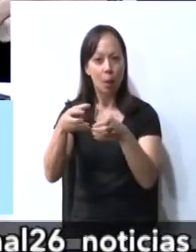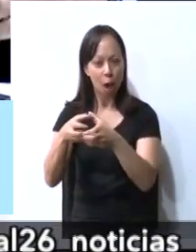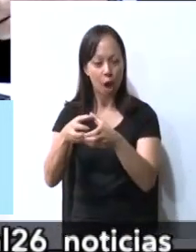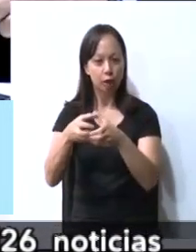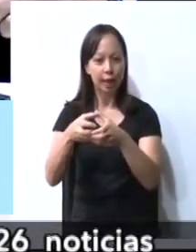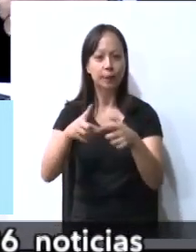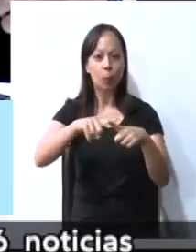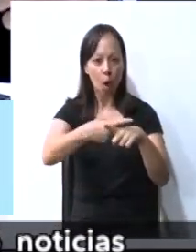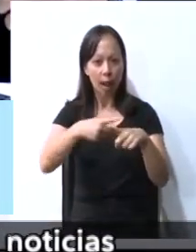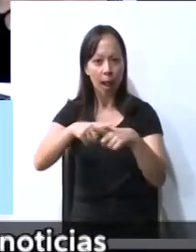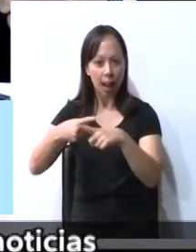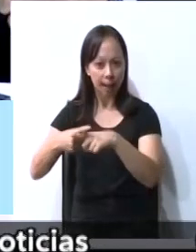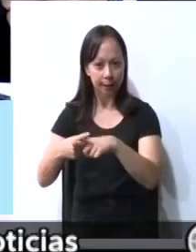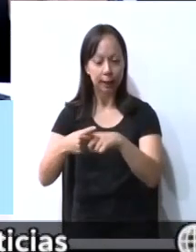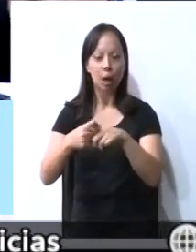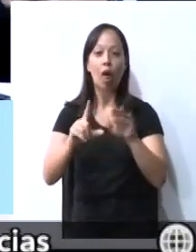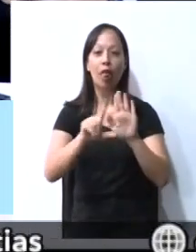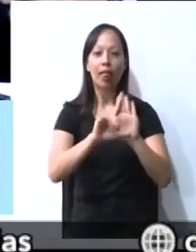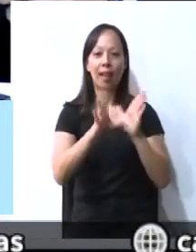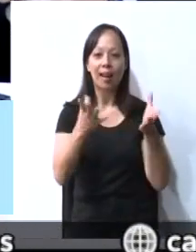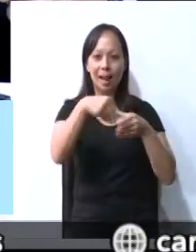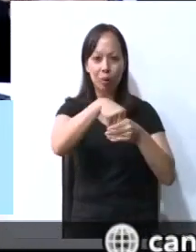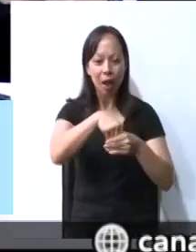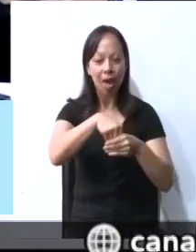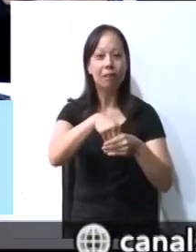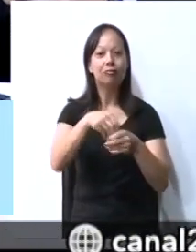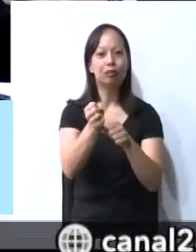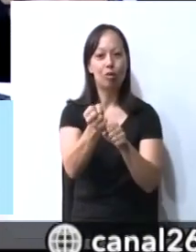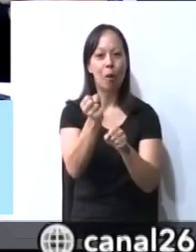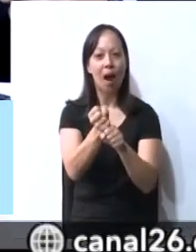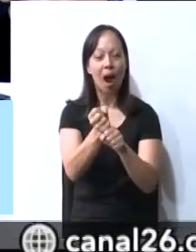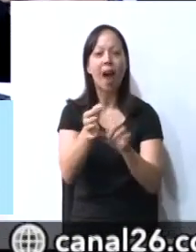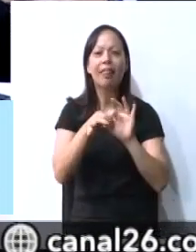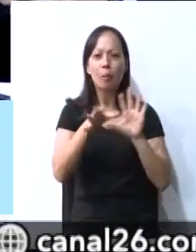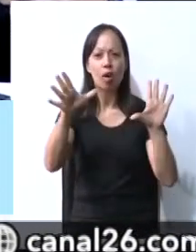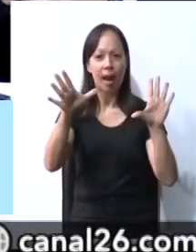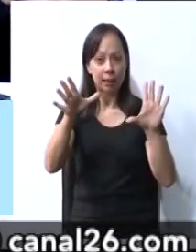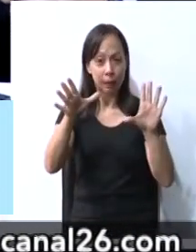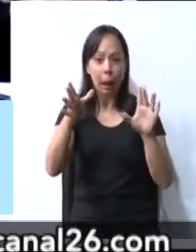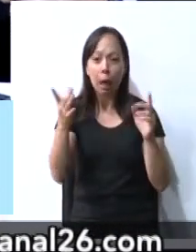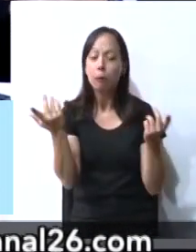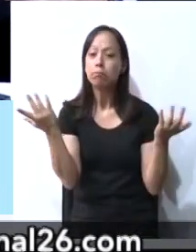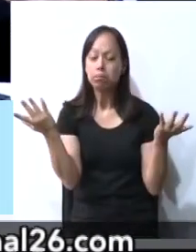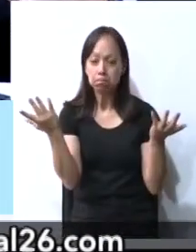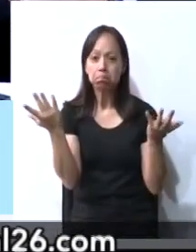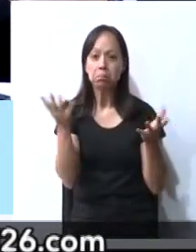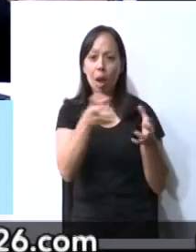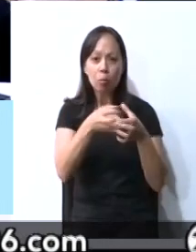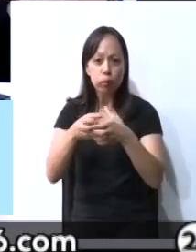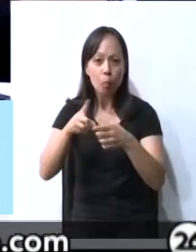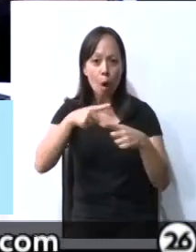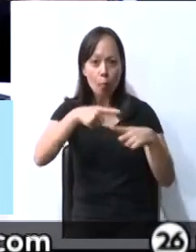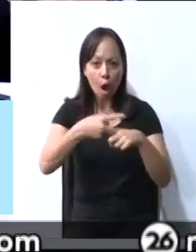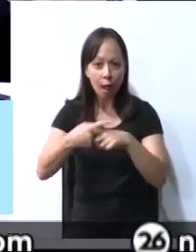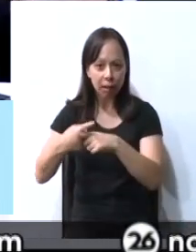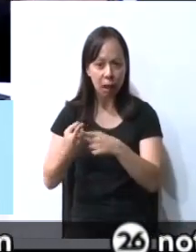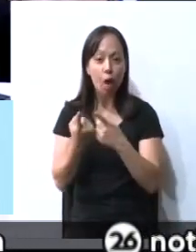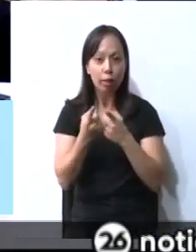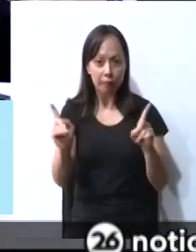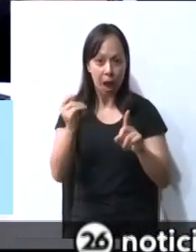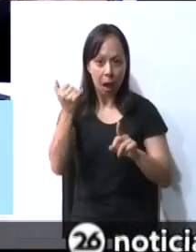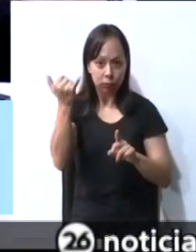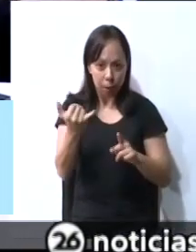de diálogo y convivencia democrática, donde las diferencias existen, son democráticas, pero nunca atentan